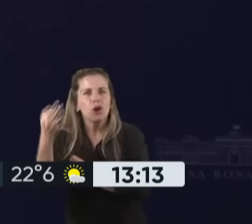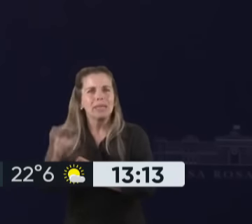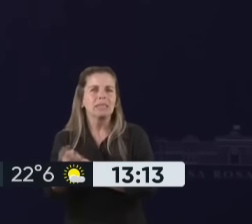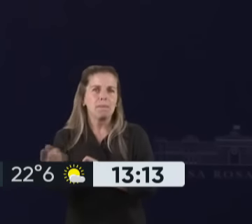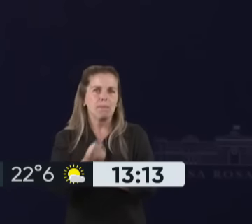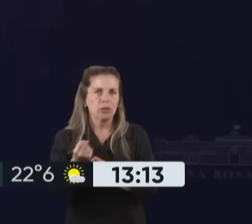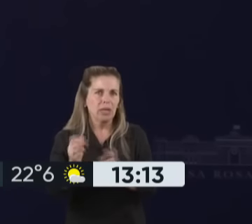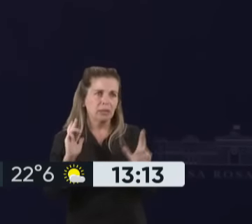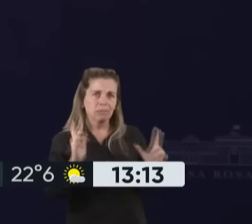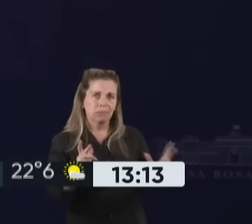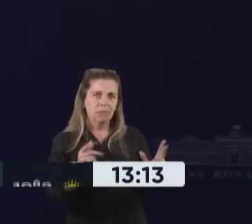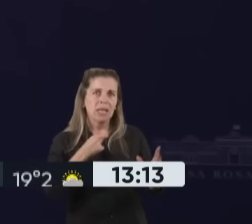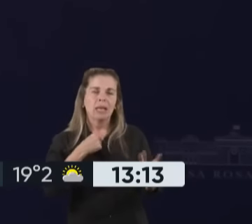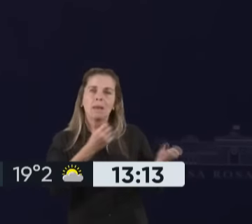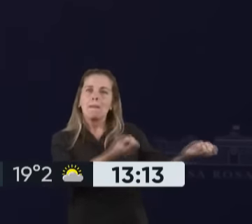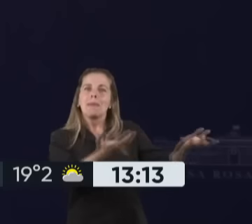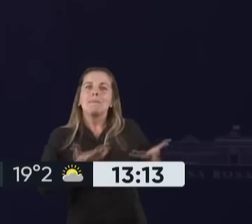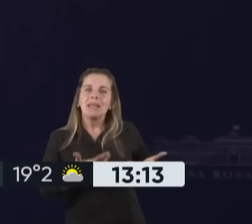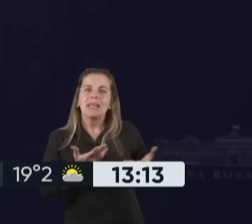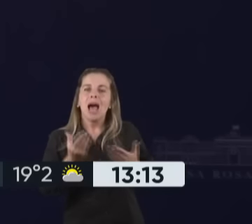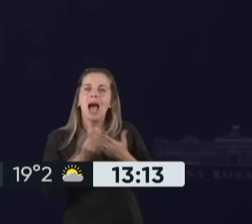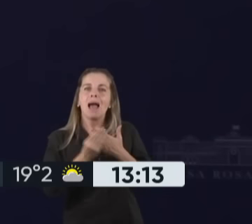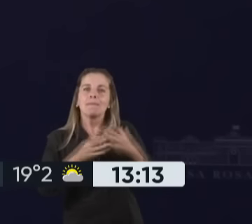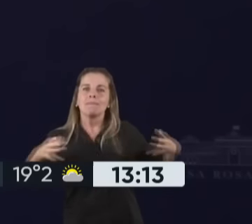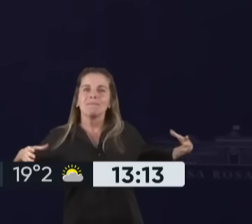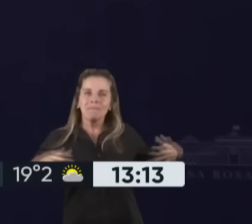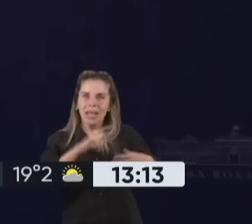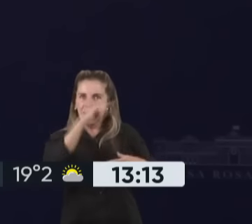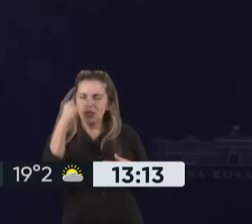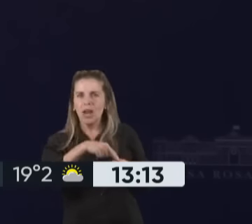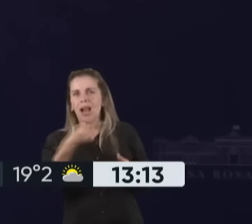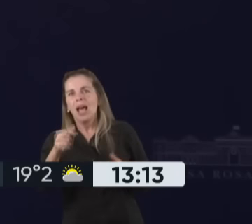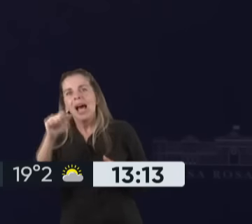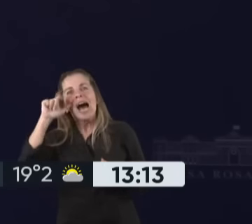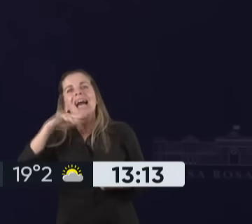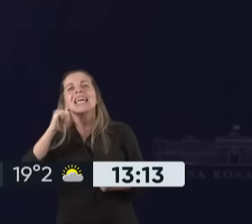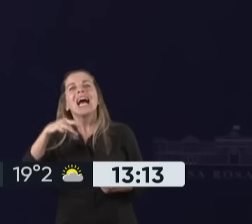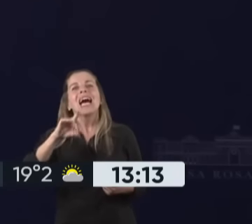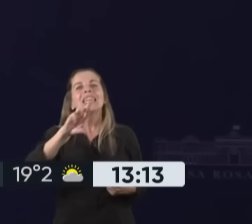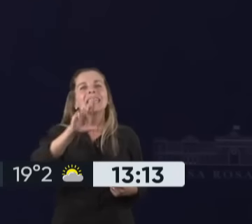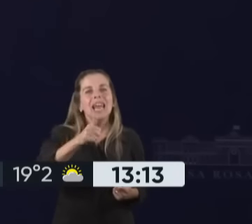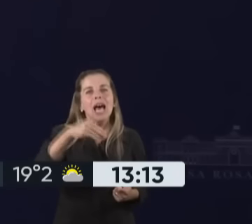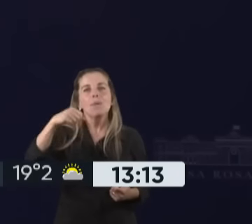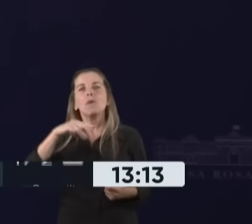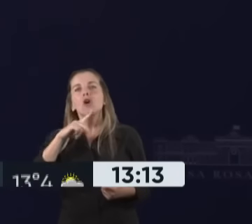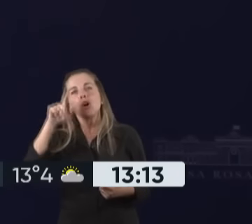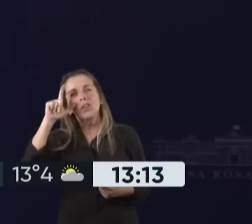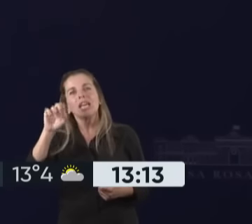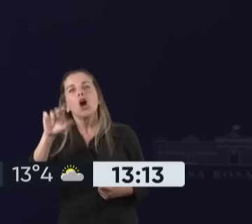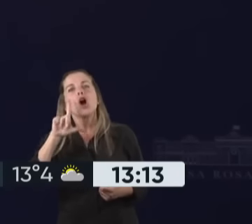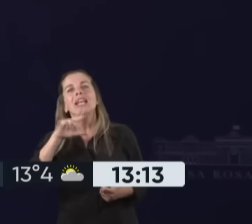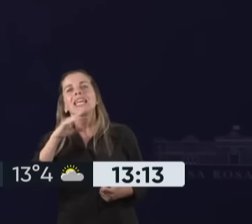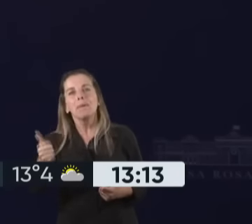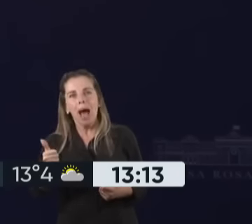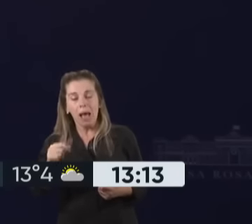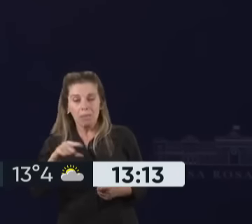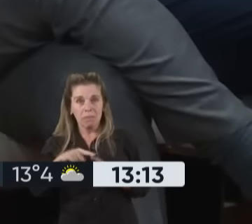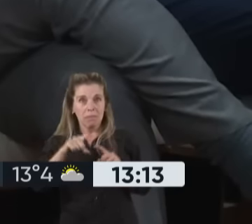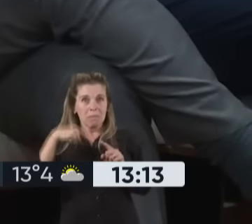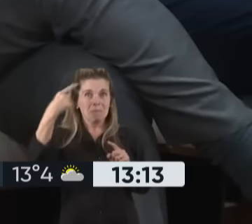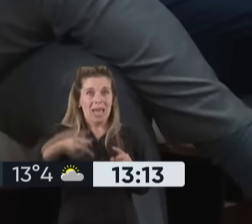Dicho esto, quiero darle la bienvenida al Gabinete Nacional, a Alejandra Monteoliva, quien encabezará a partir del día de mañana